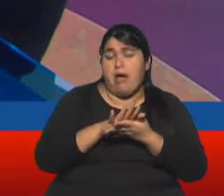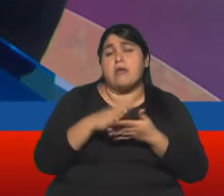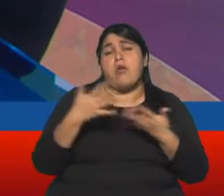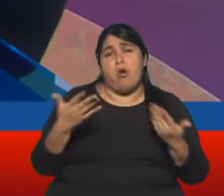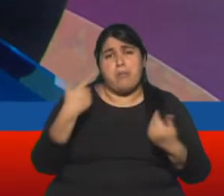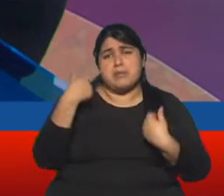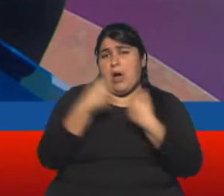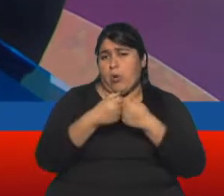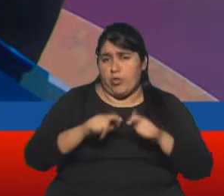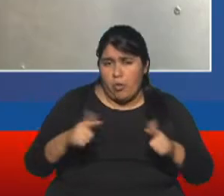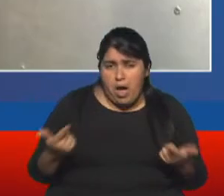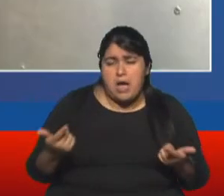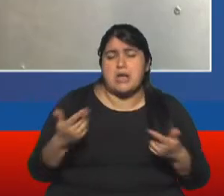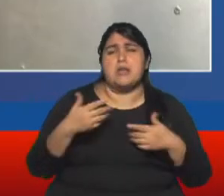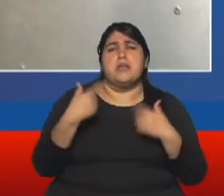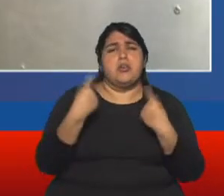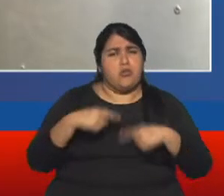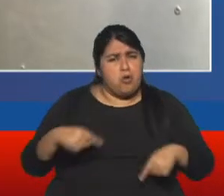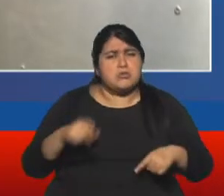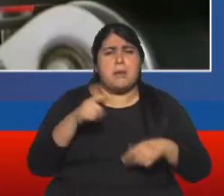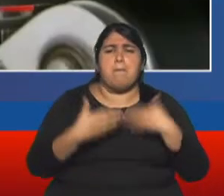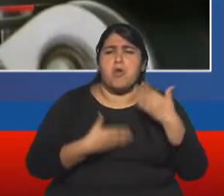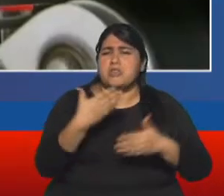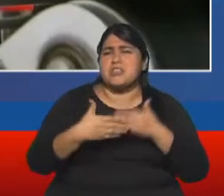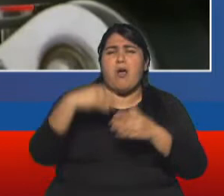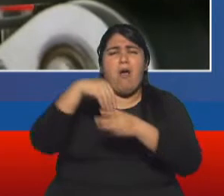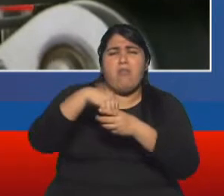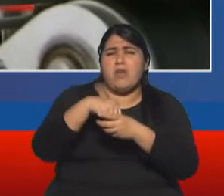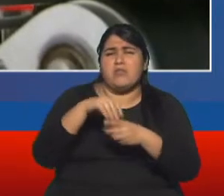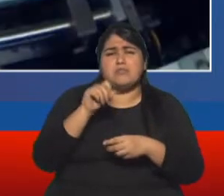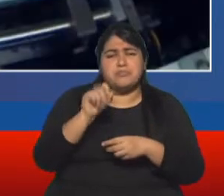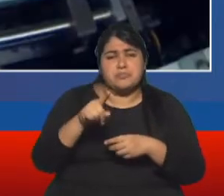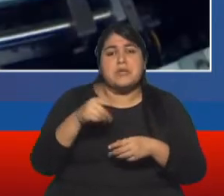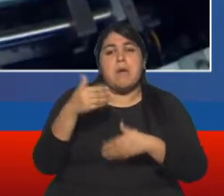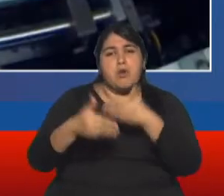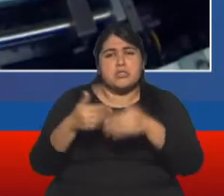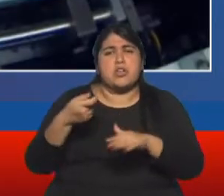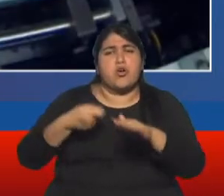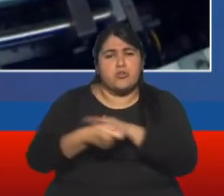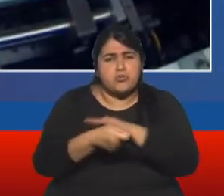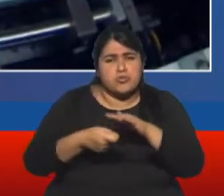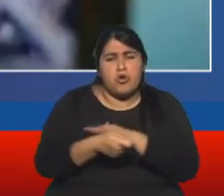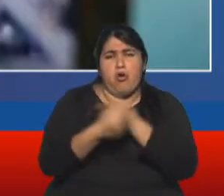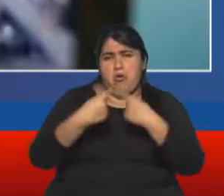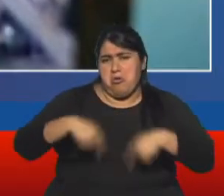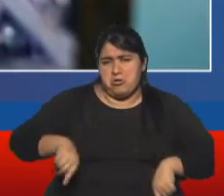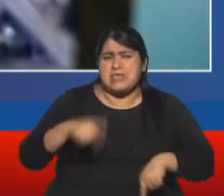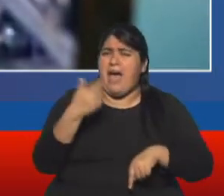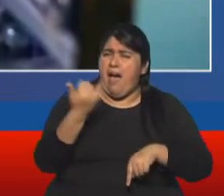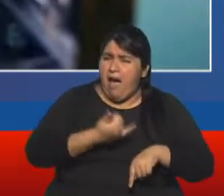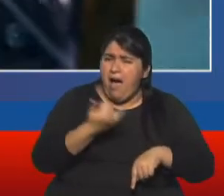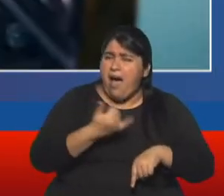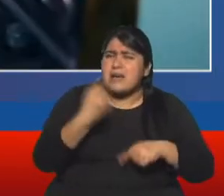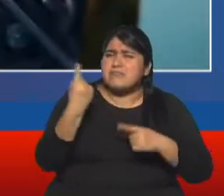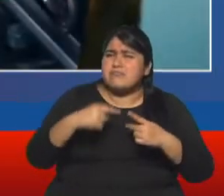desacuerdos, hay procesos internos que tienen que ver con procesos de corrupción en las filas del partido, o sea, todavía hay